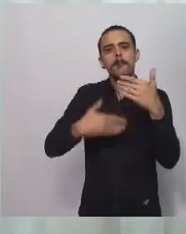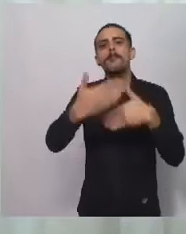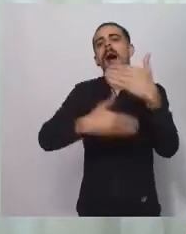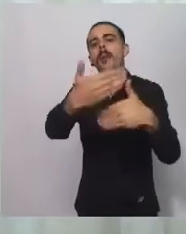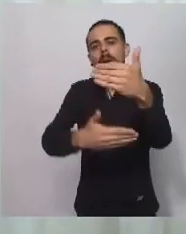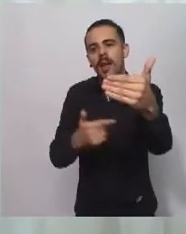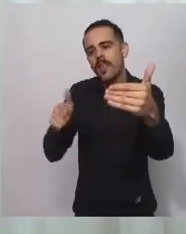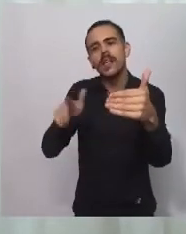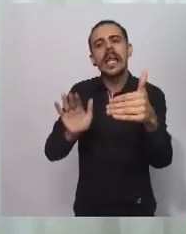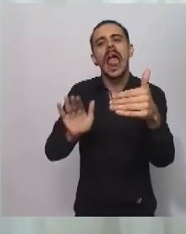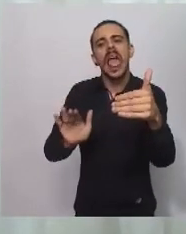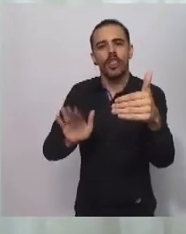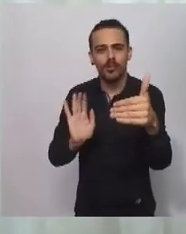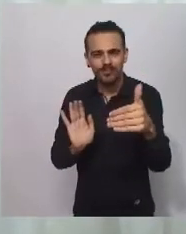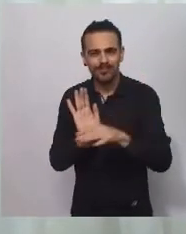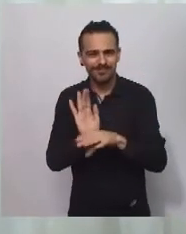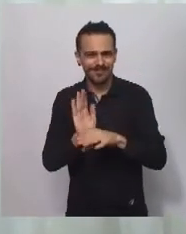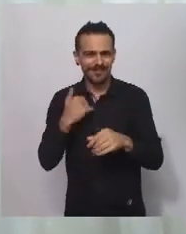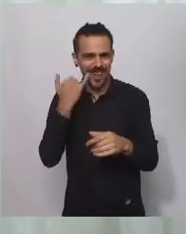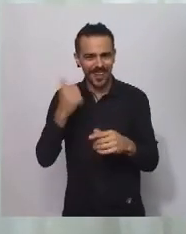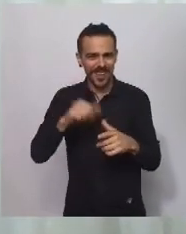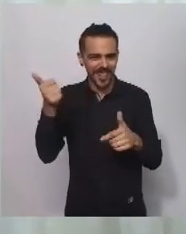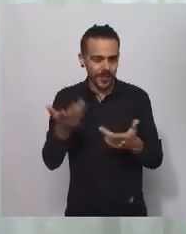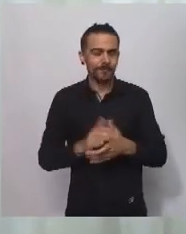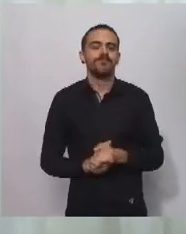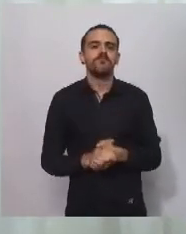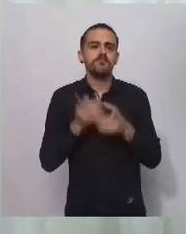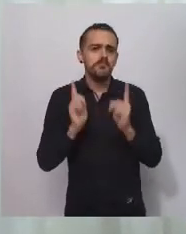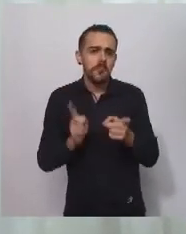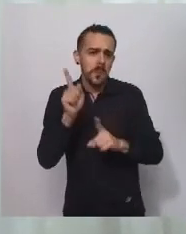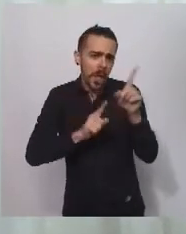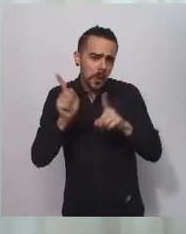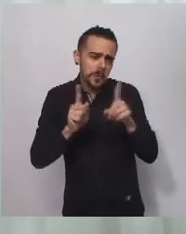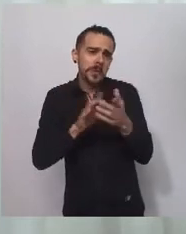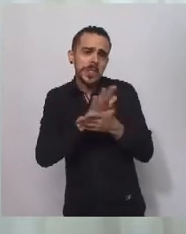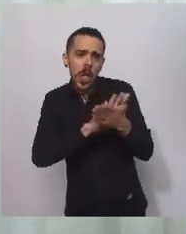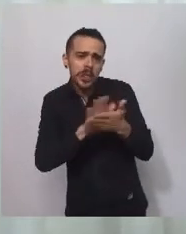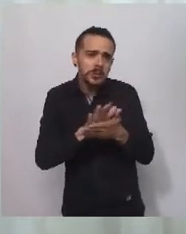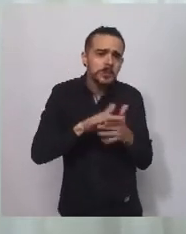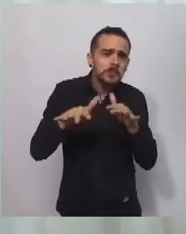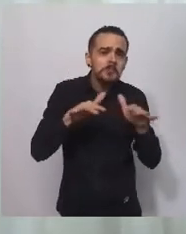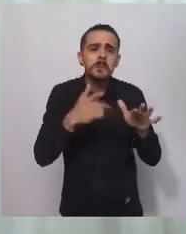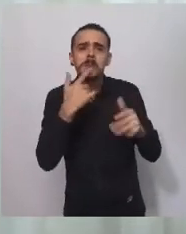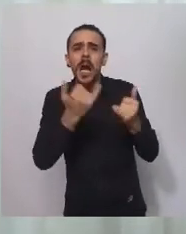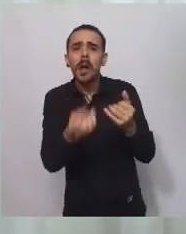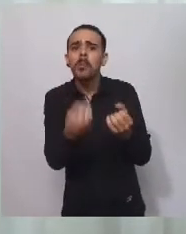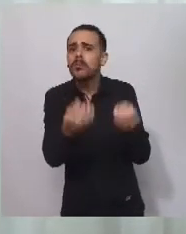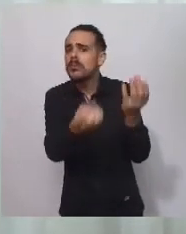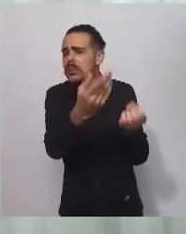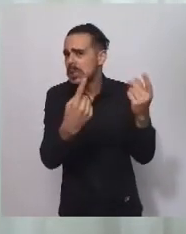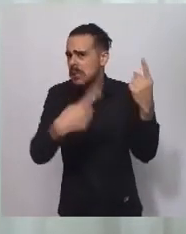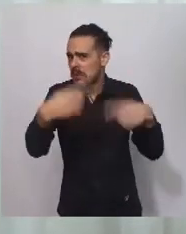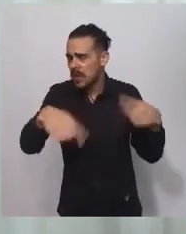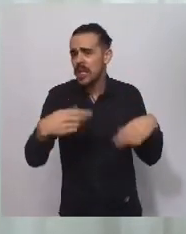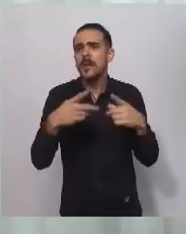ir atendiendo a distintas situaciones que se van presentando en diversos ámbitos uno de ellos tiene que ver con